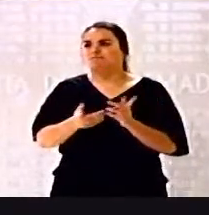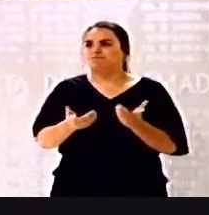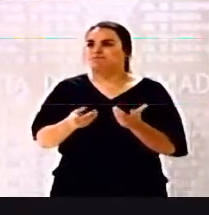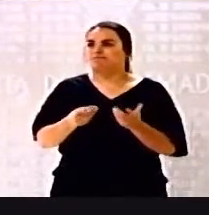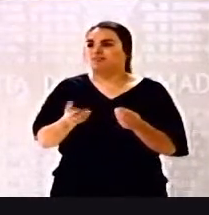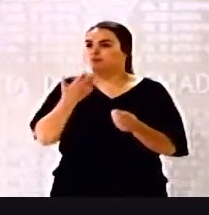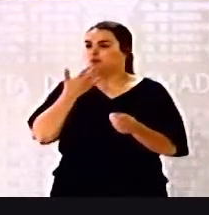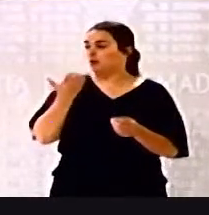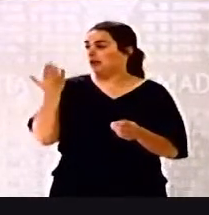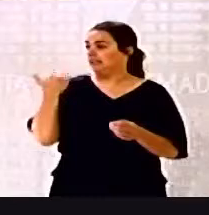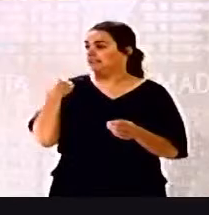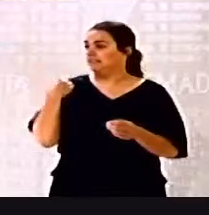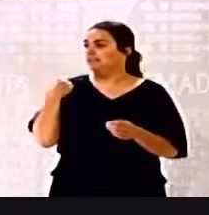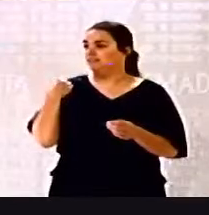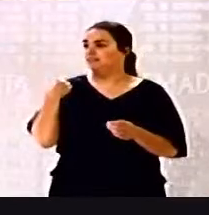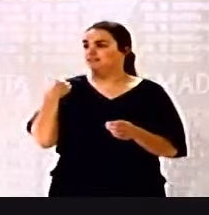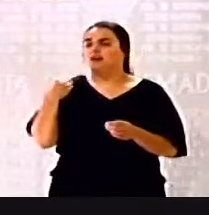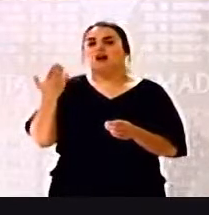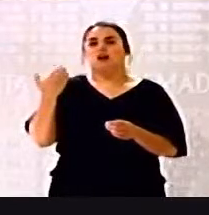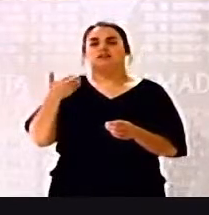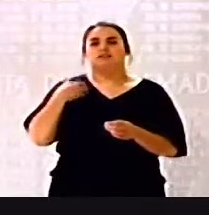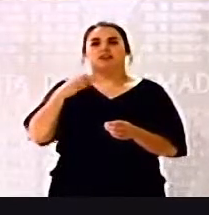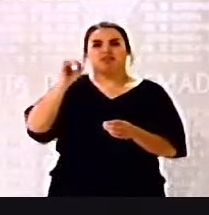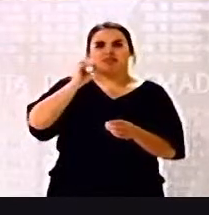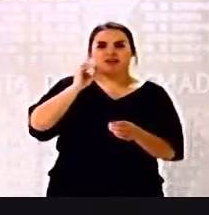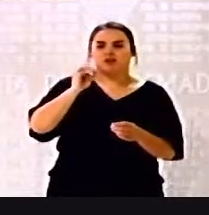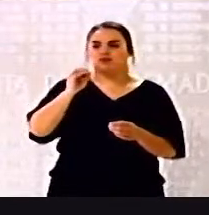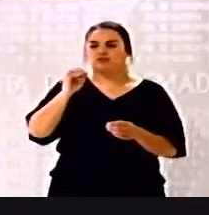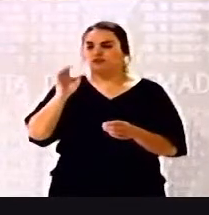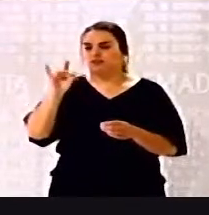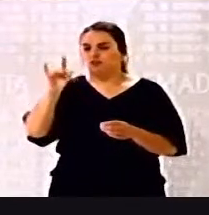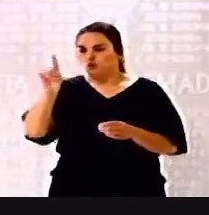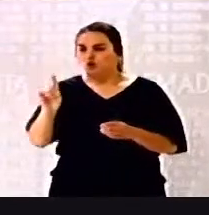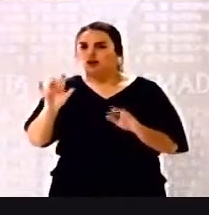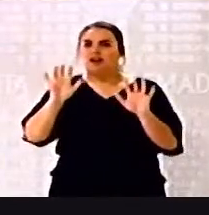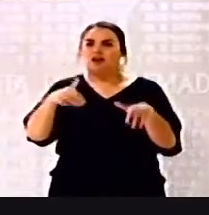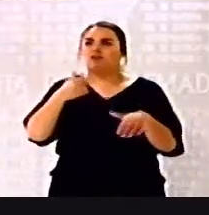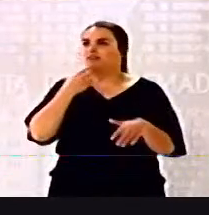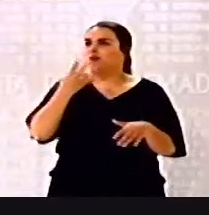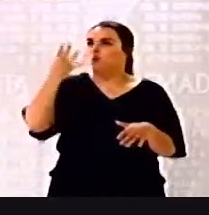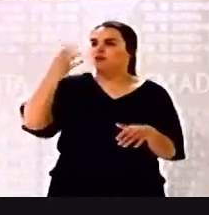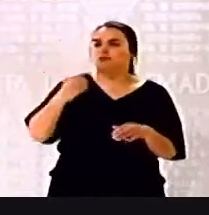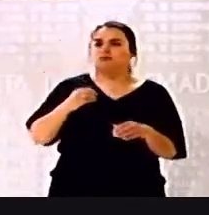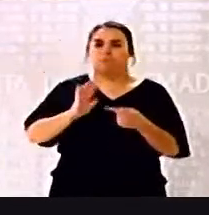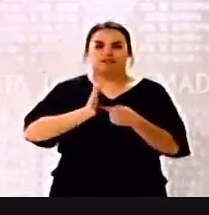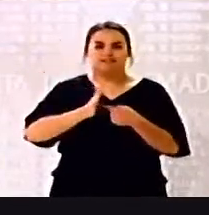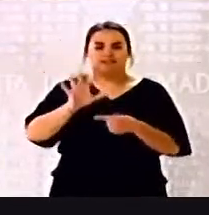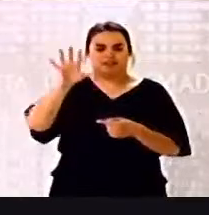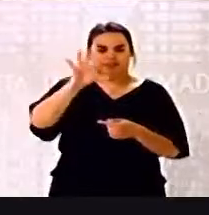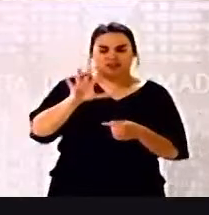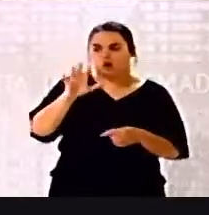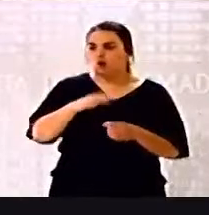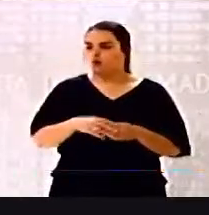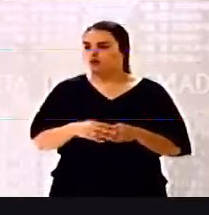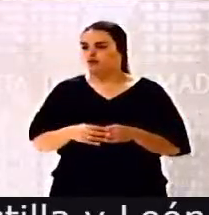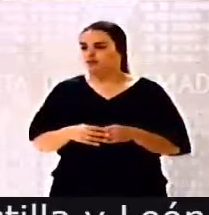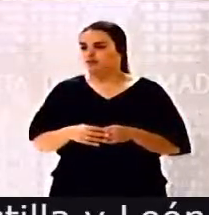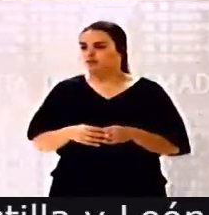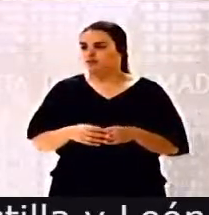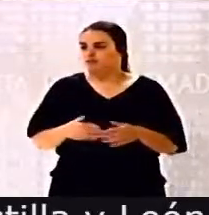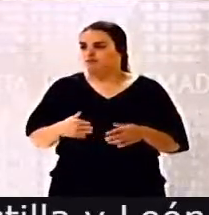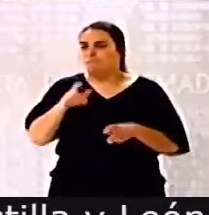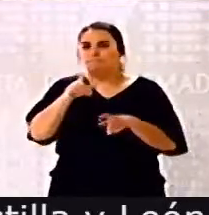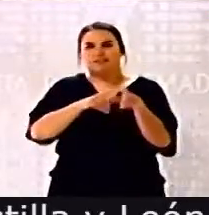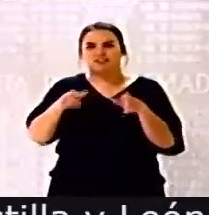ejemplo, ayer se dio que a nivel nacional no había ningún fallecido, aquí se dio 1, Castilla y León dice que tiene 4, Castilla-La Mancha tiene 5. Hay gente que